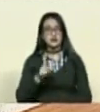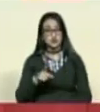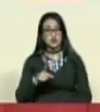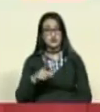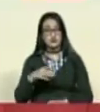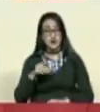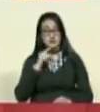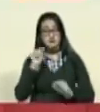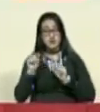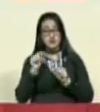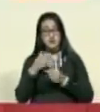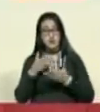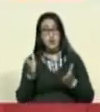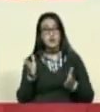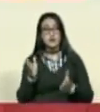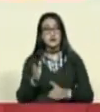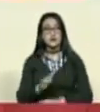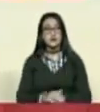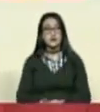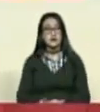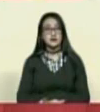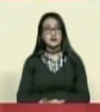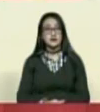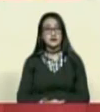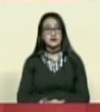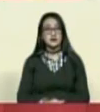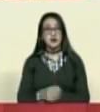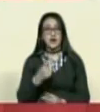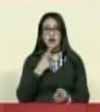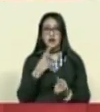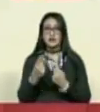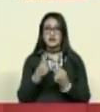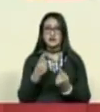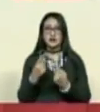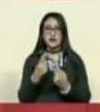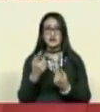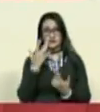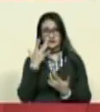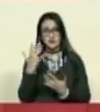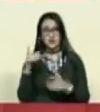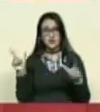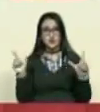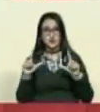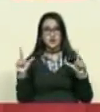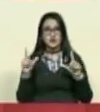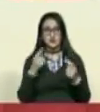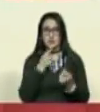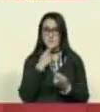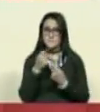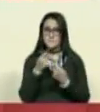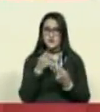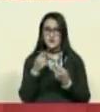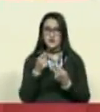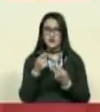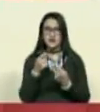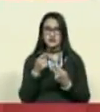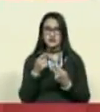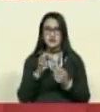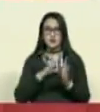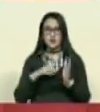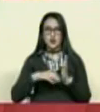pública. Así me hicieron. Bueno, una entrevista, Jordi Évole, la van a ver por televisión, un periodista catalán,